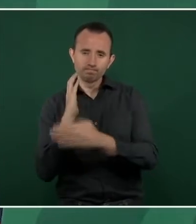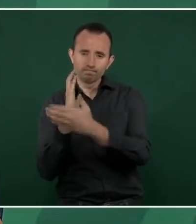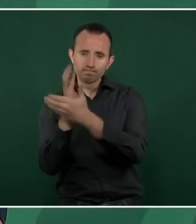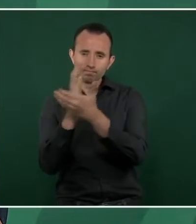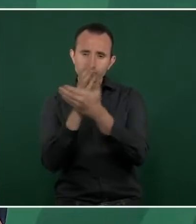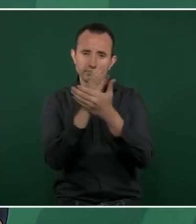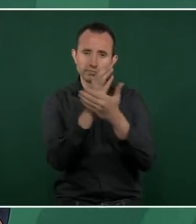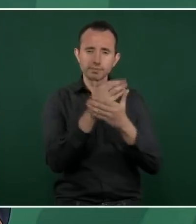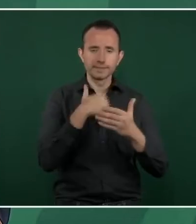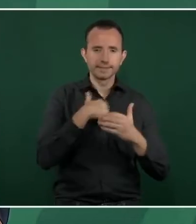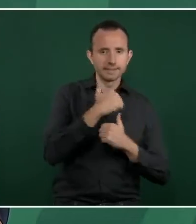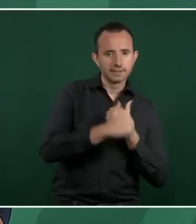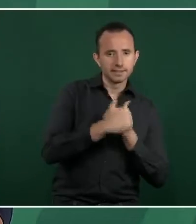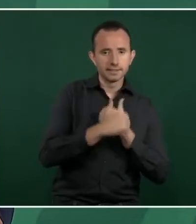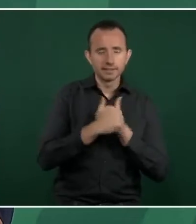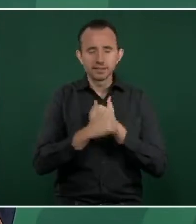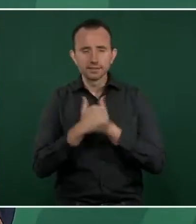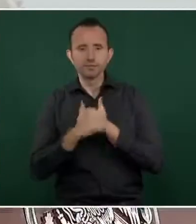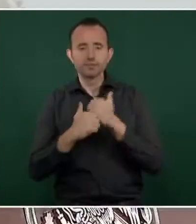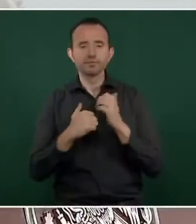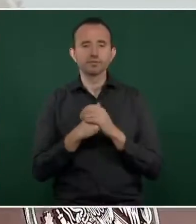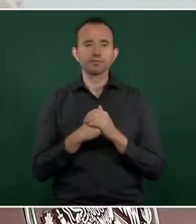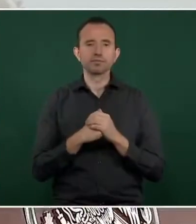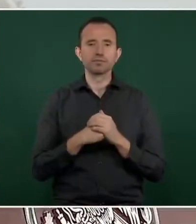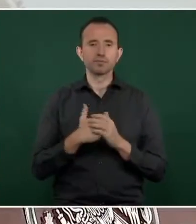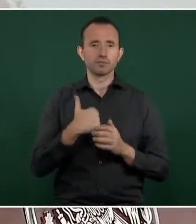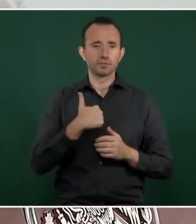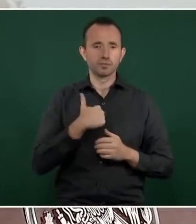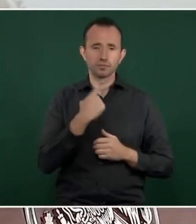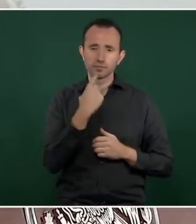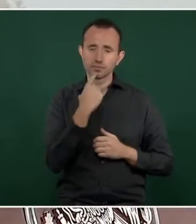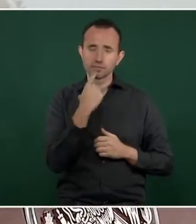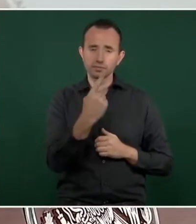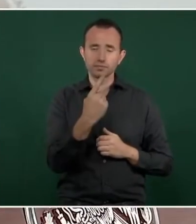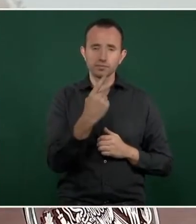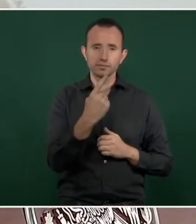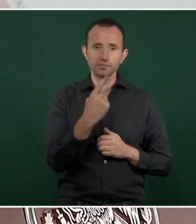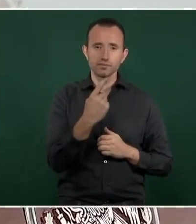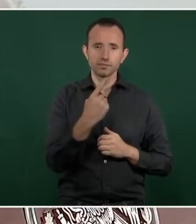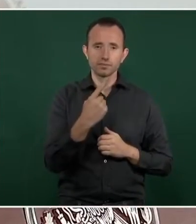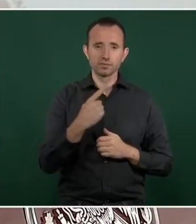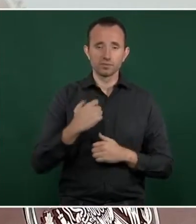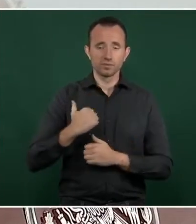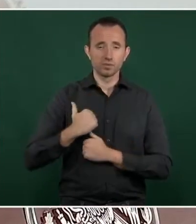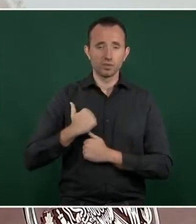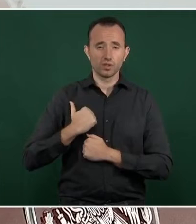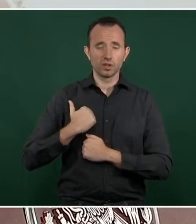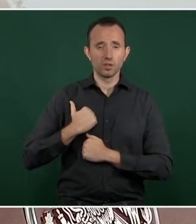de que en vez de debilitar al ejército, se había participado